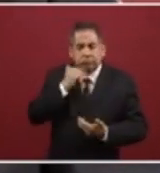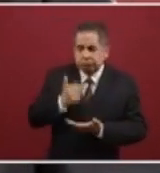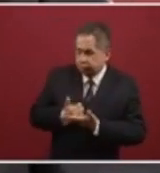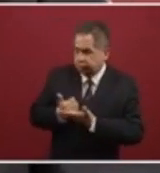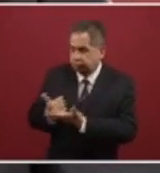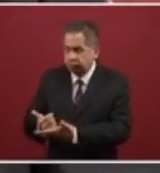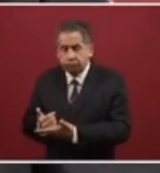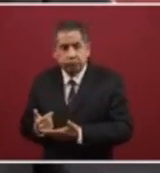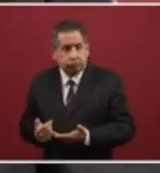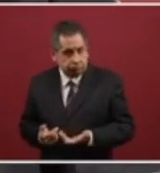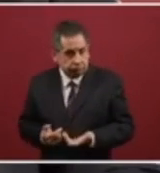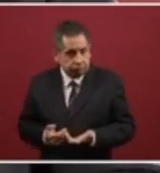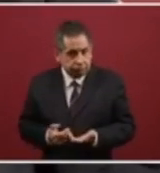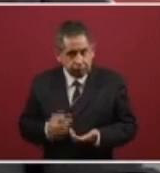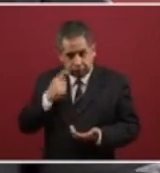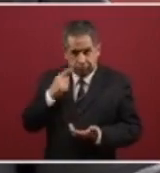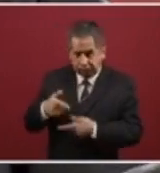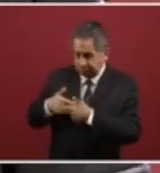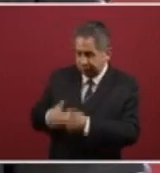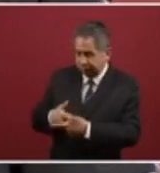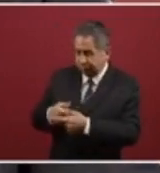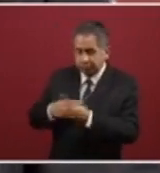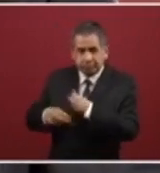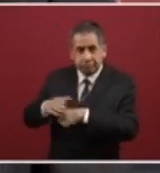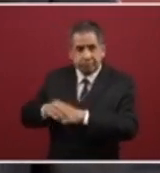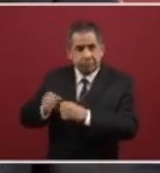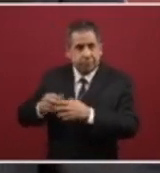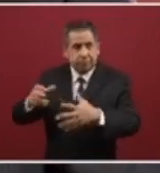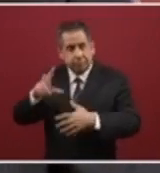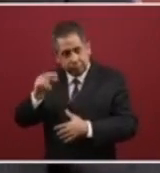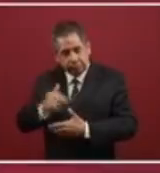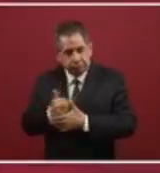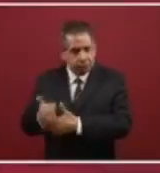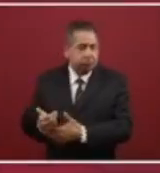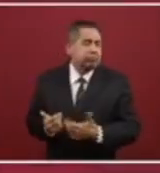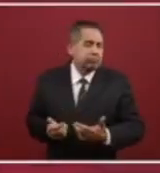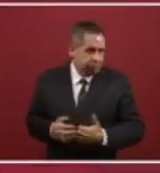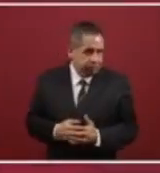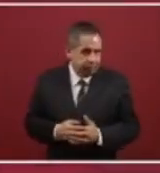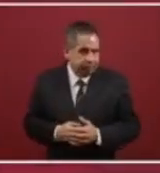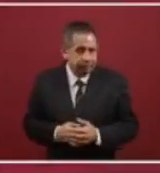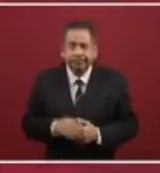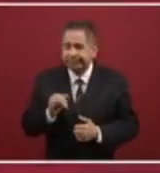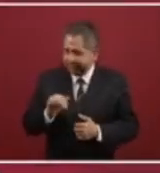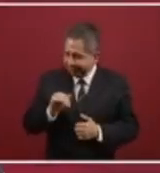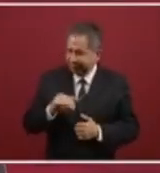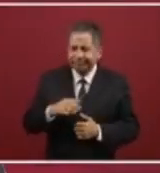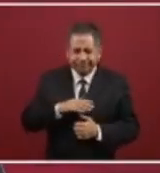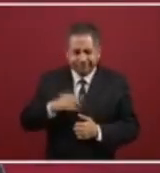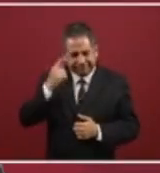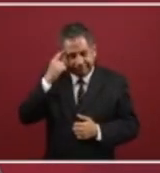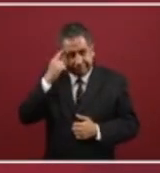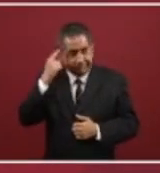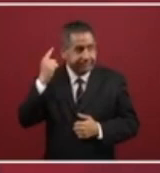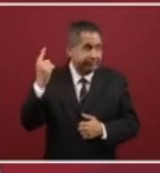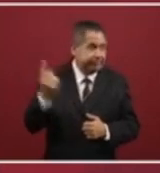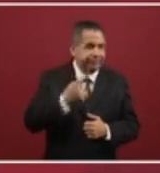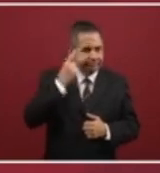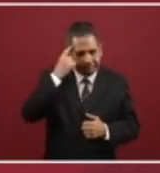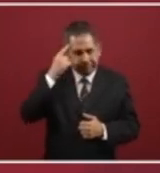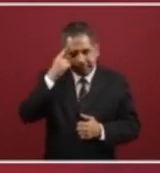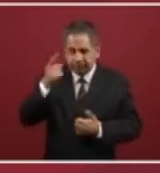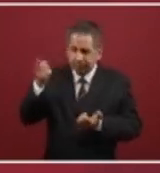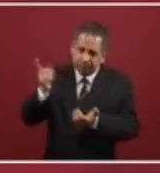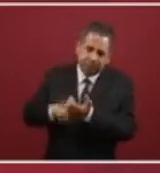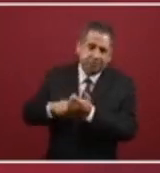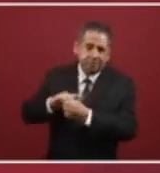ayudar? Para que esto no se siga agravando. Entonces, sí hay una conciencia de que esto es un fenómeno de